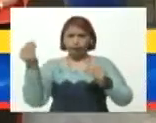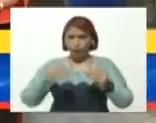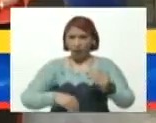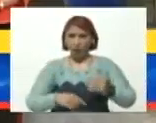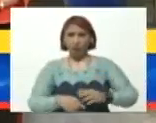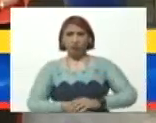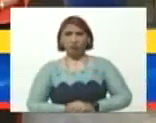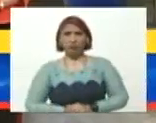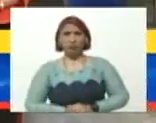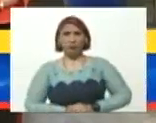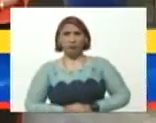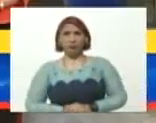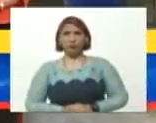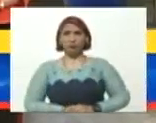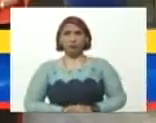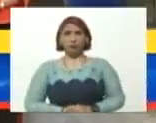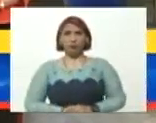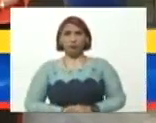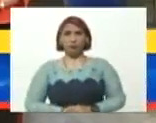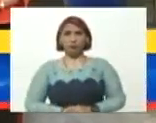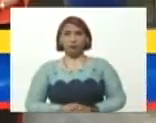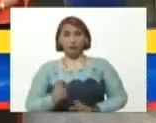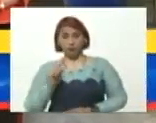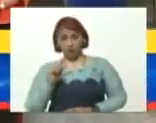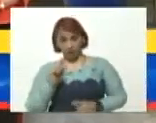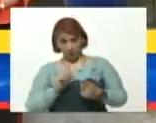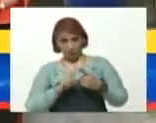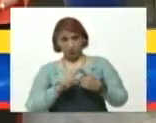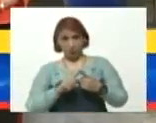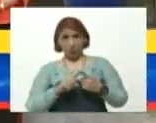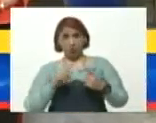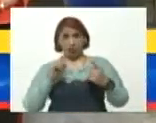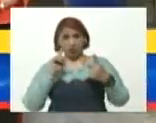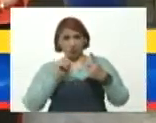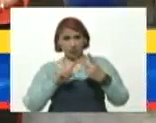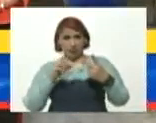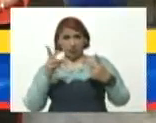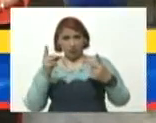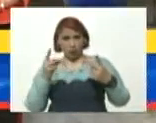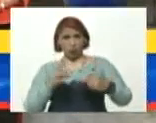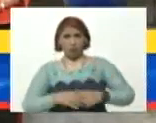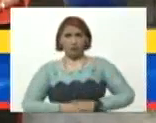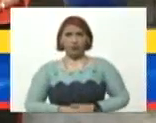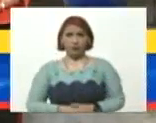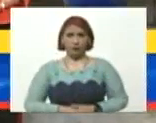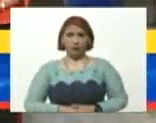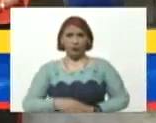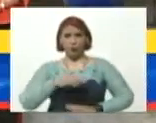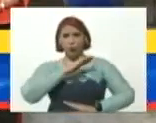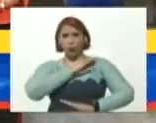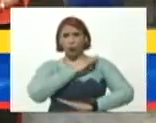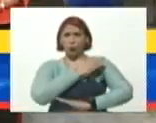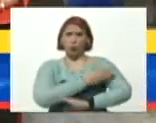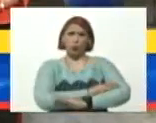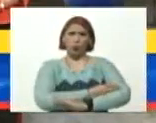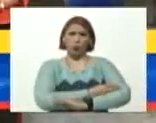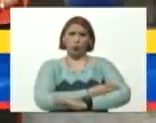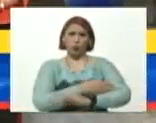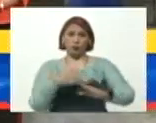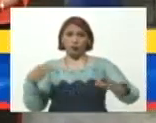más. Primero. 2, el fortalecimiento de la Liga